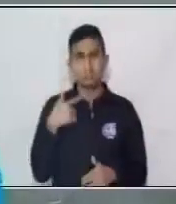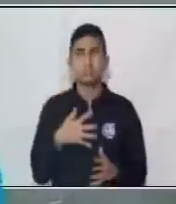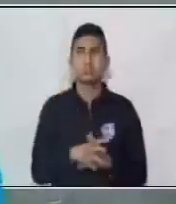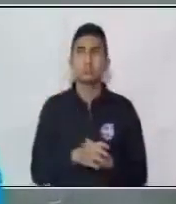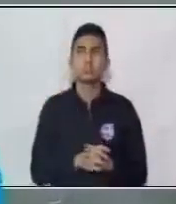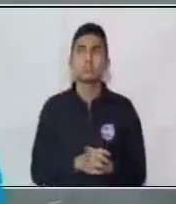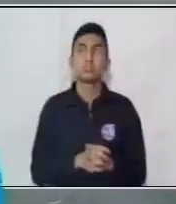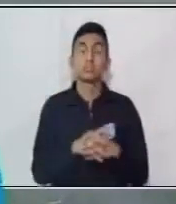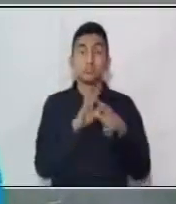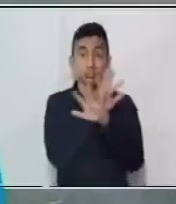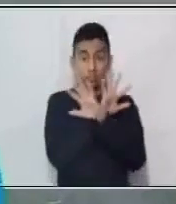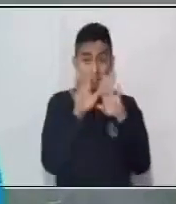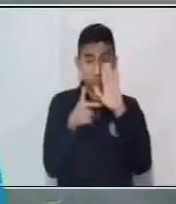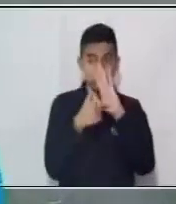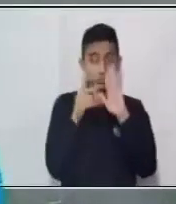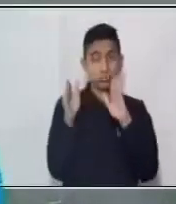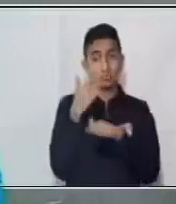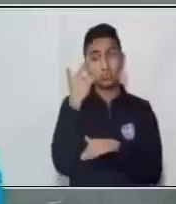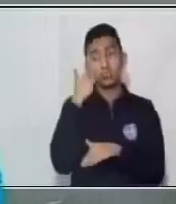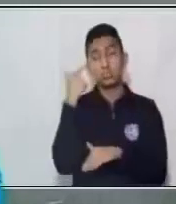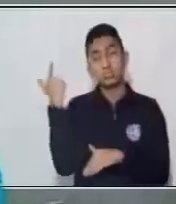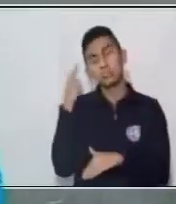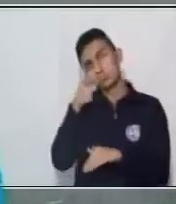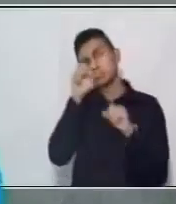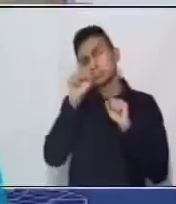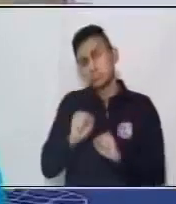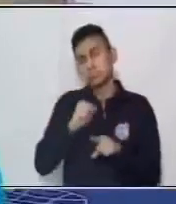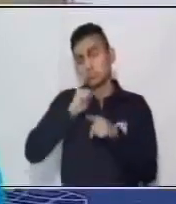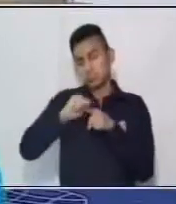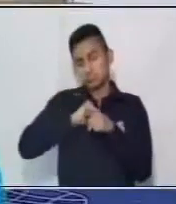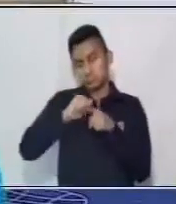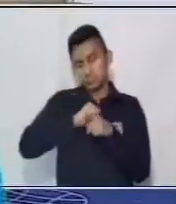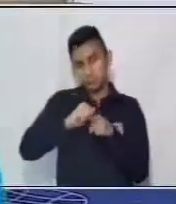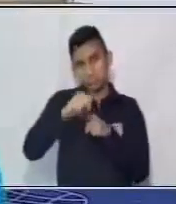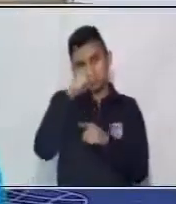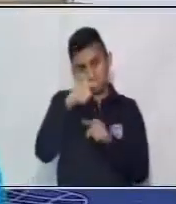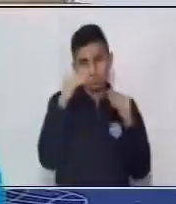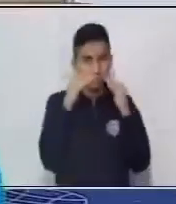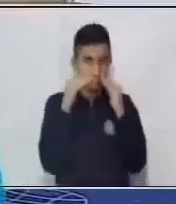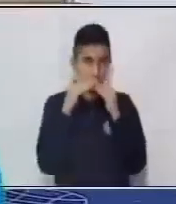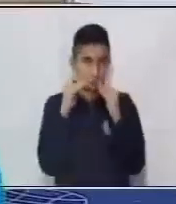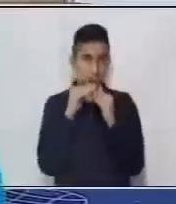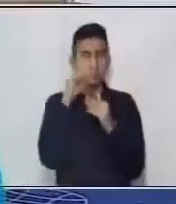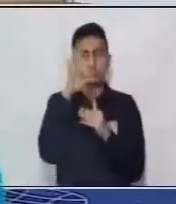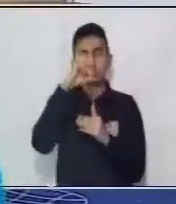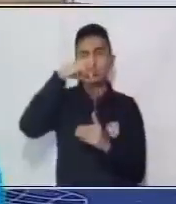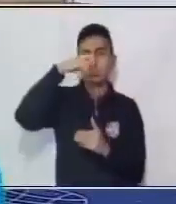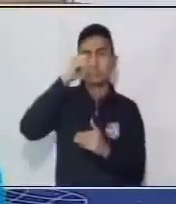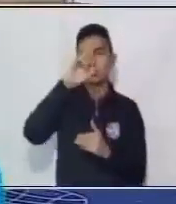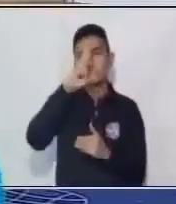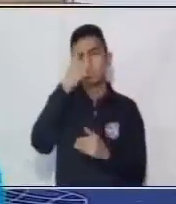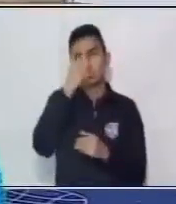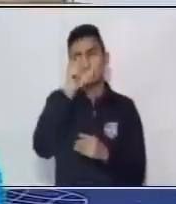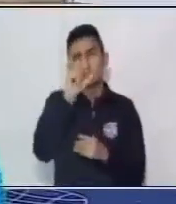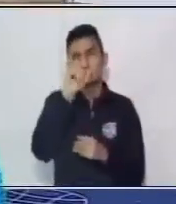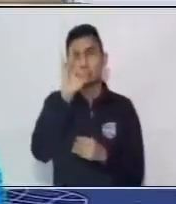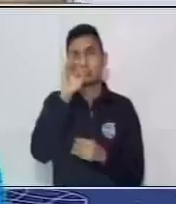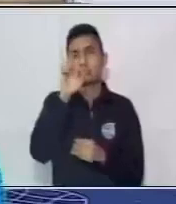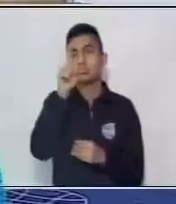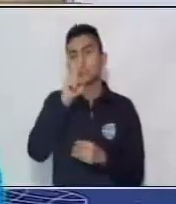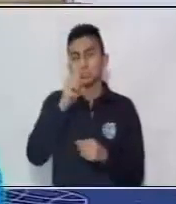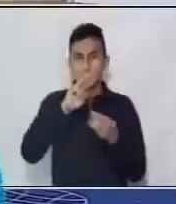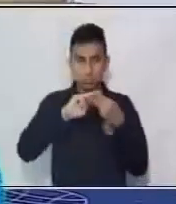que a mí me salieron, y entonces ustedes van a poder practicar en casa todas esas operaciones matemáticas que salen solo